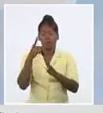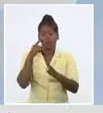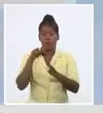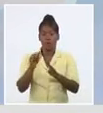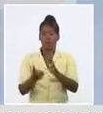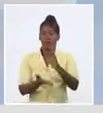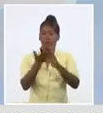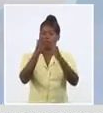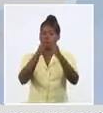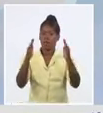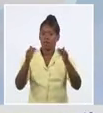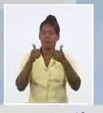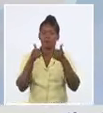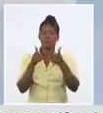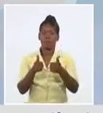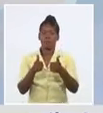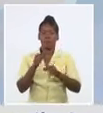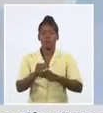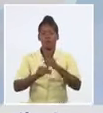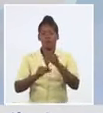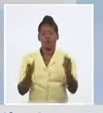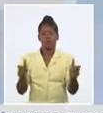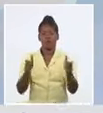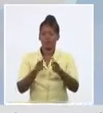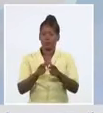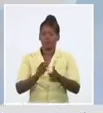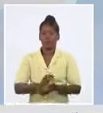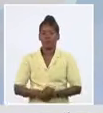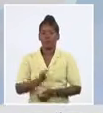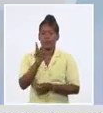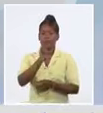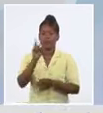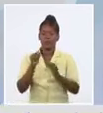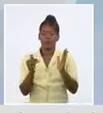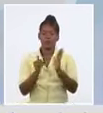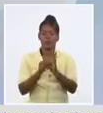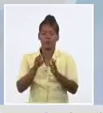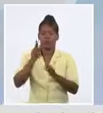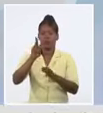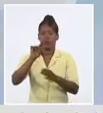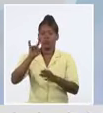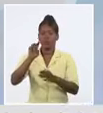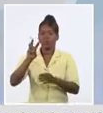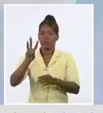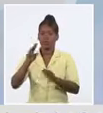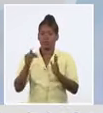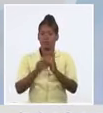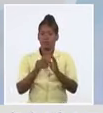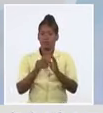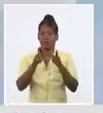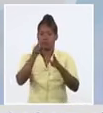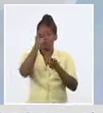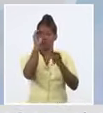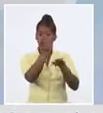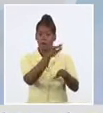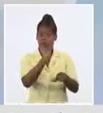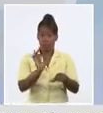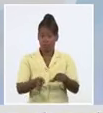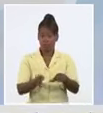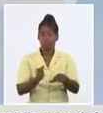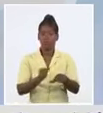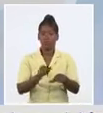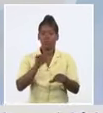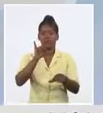mantener su reducción. De estos 22.293 activos que tenemos en estos momentos, el